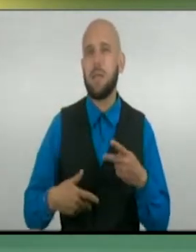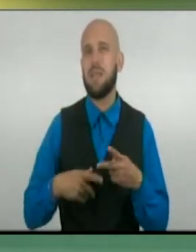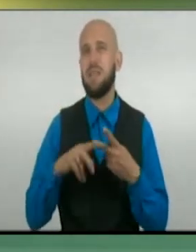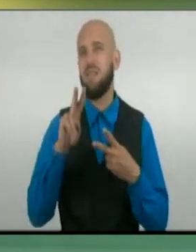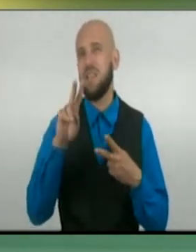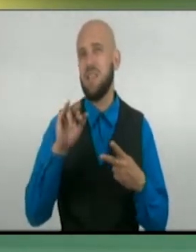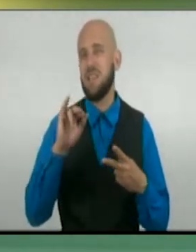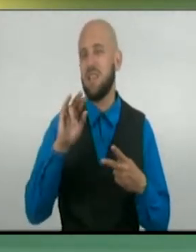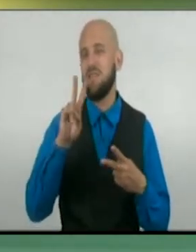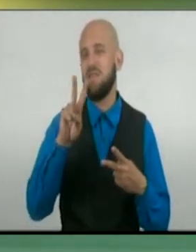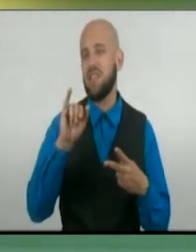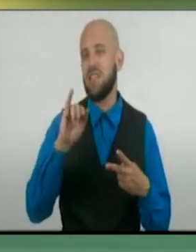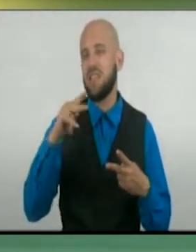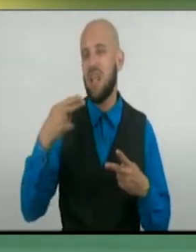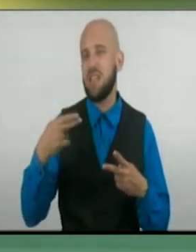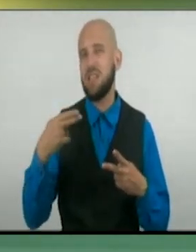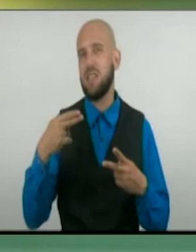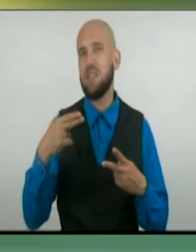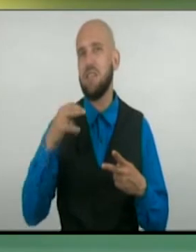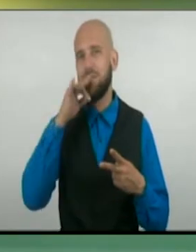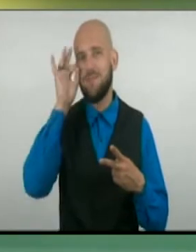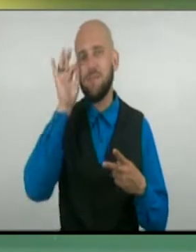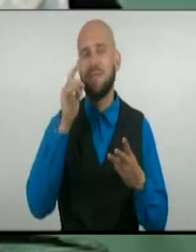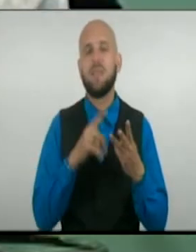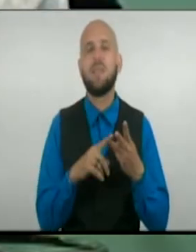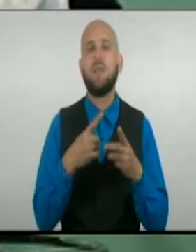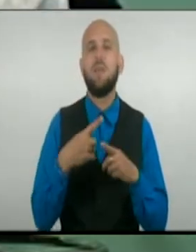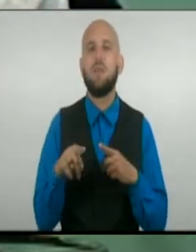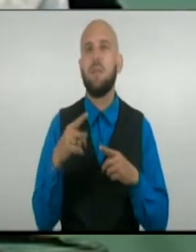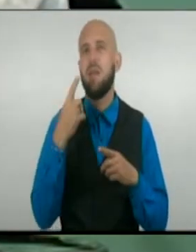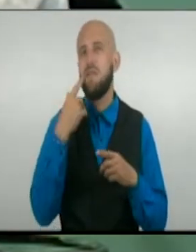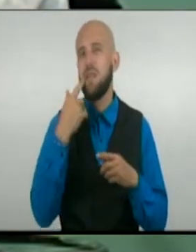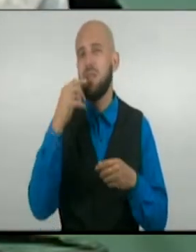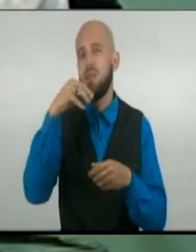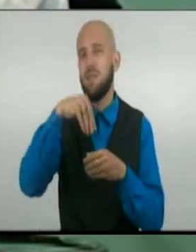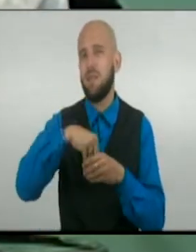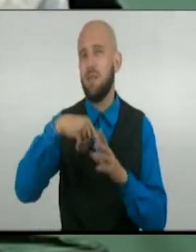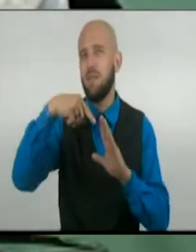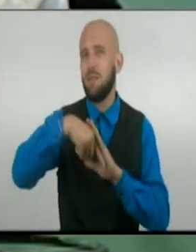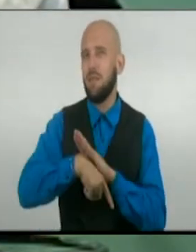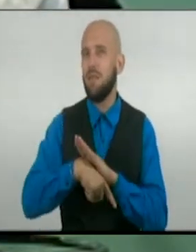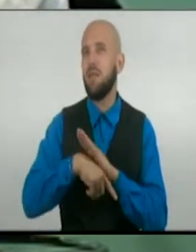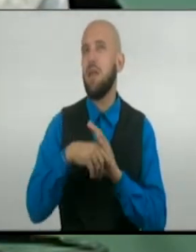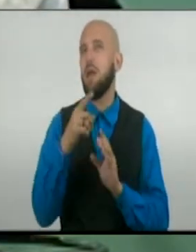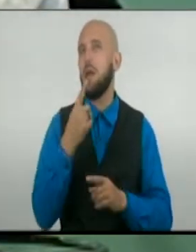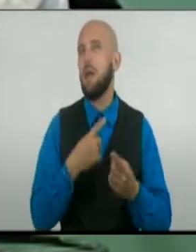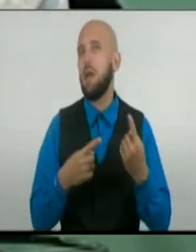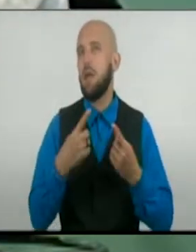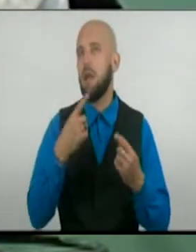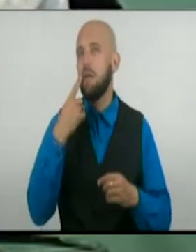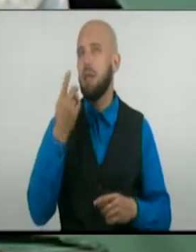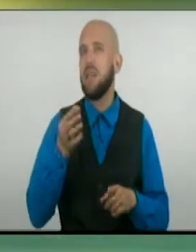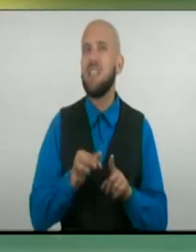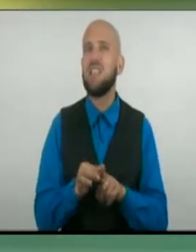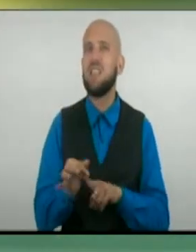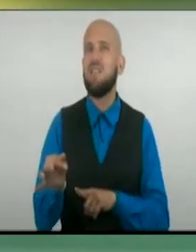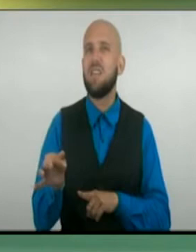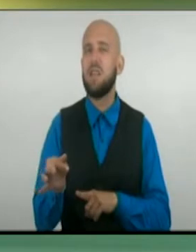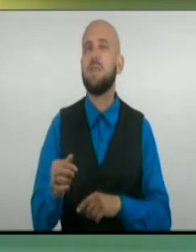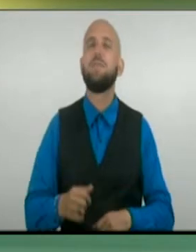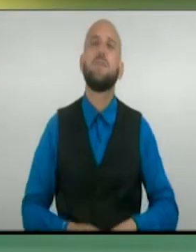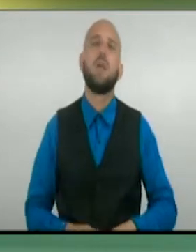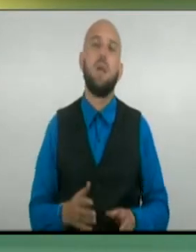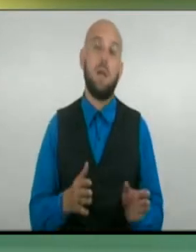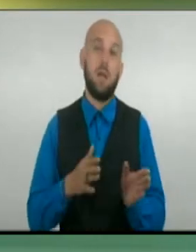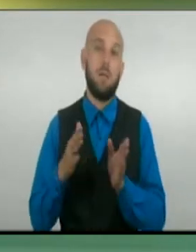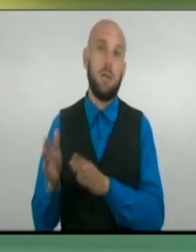y también pasa al departamento de serología donde se pesquisa para sífilis existe otro